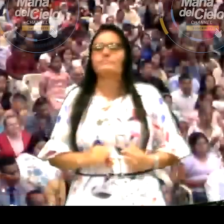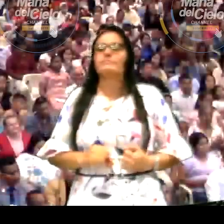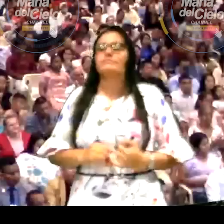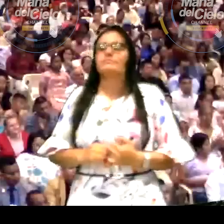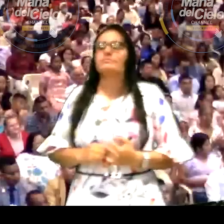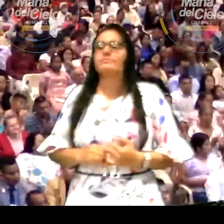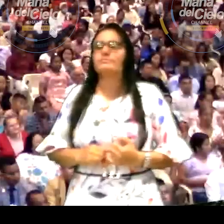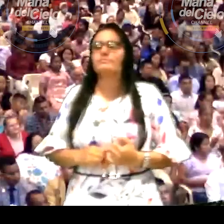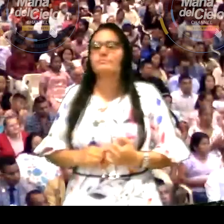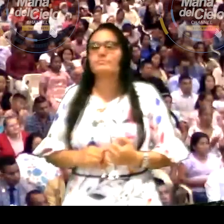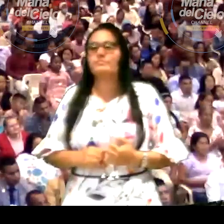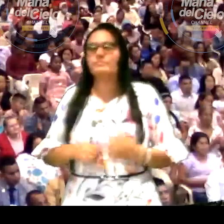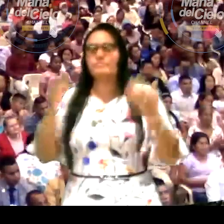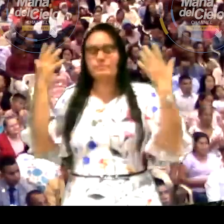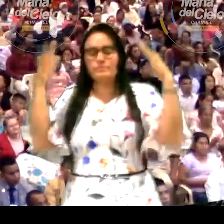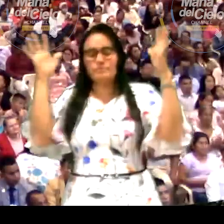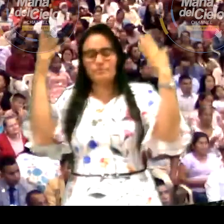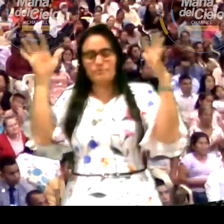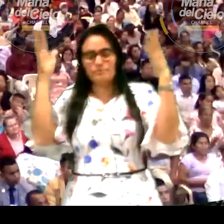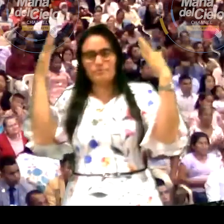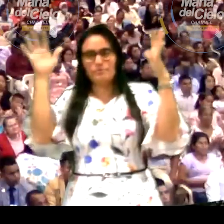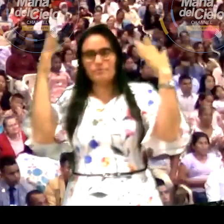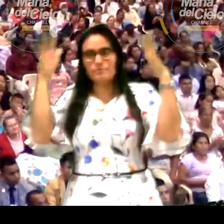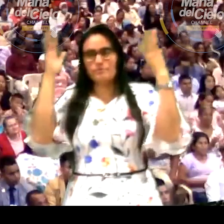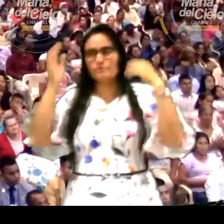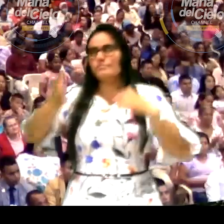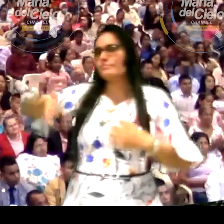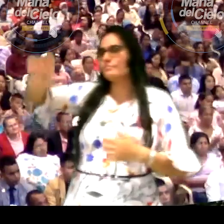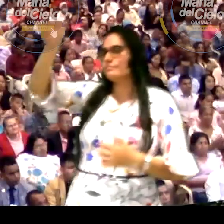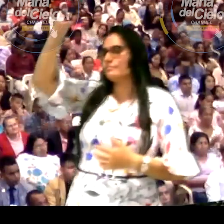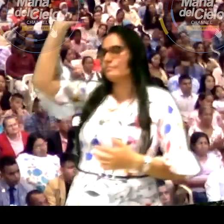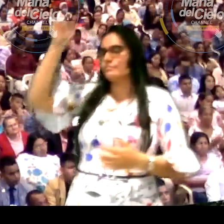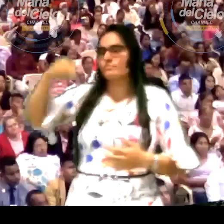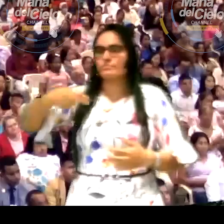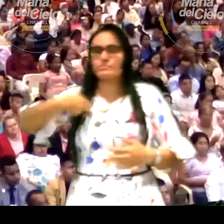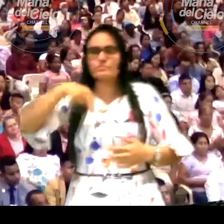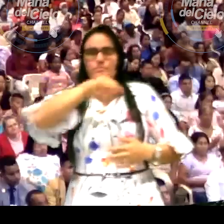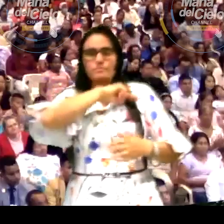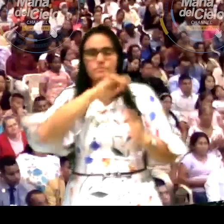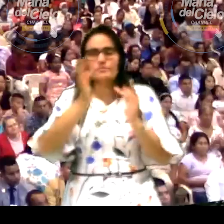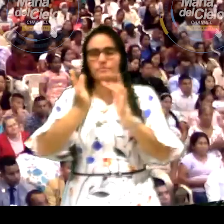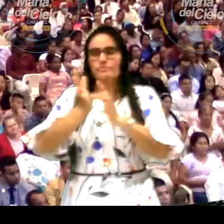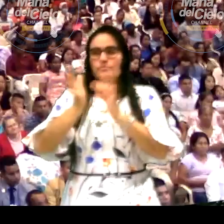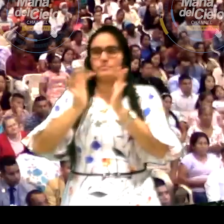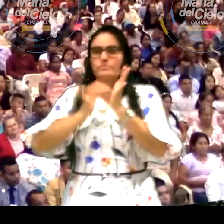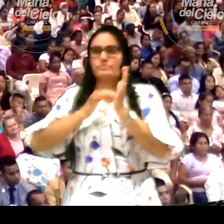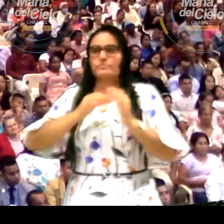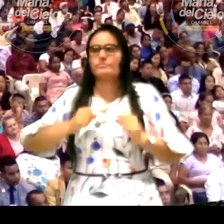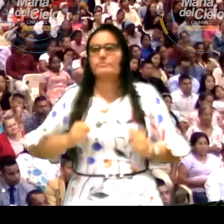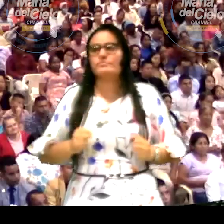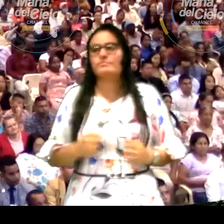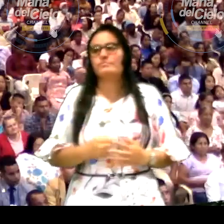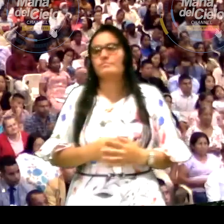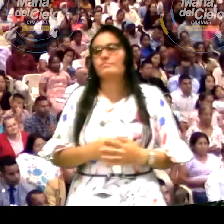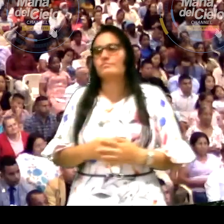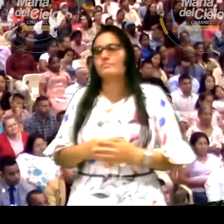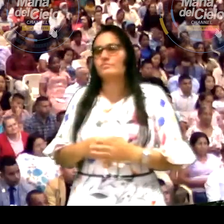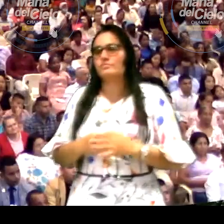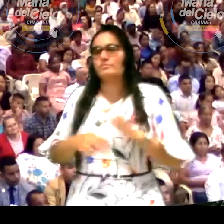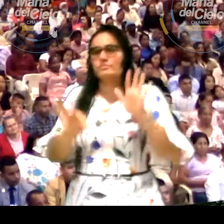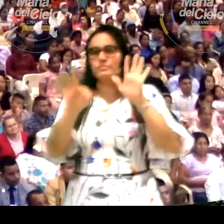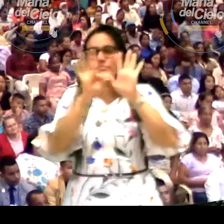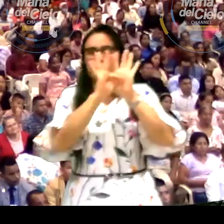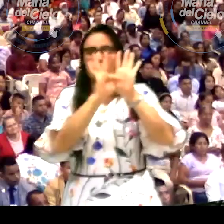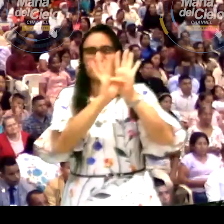Mire, ese es el Dios que nosotros predicamos. Dice, cuenta el testimonio que la señora, digo, ¿y cómo hay que